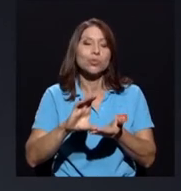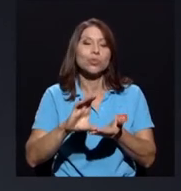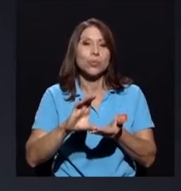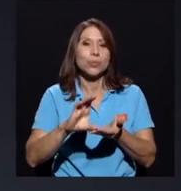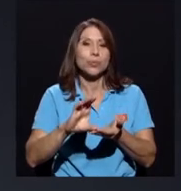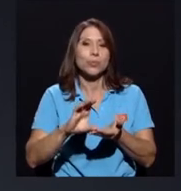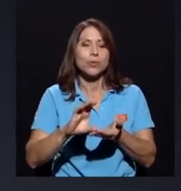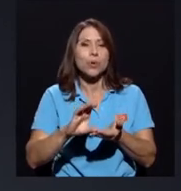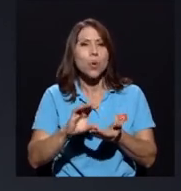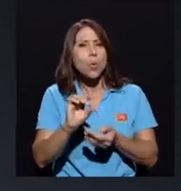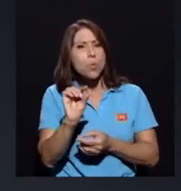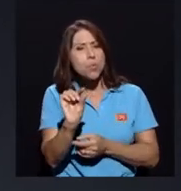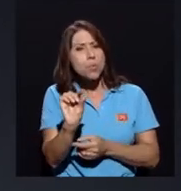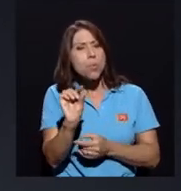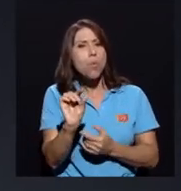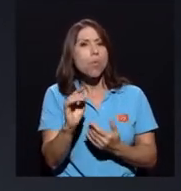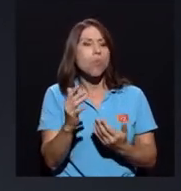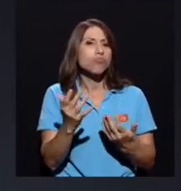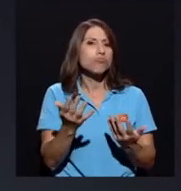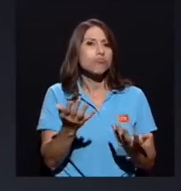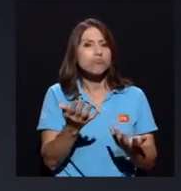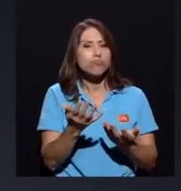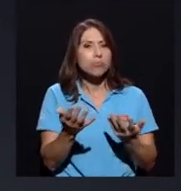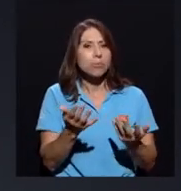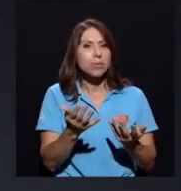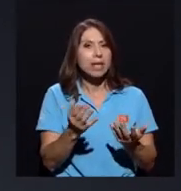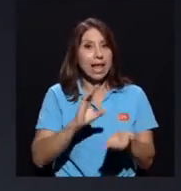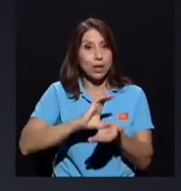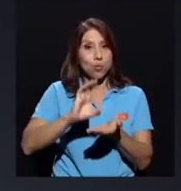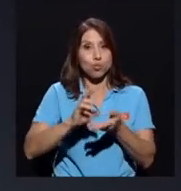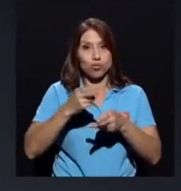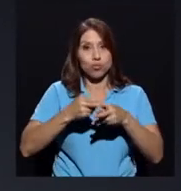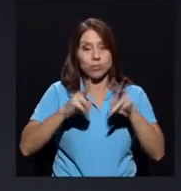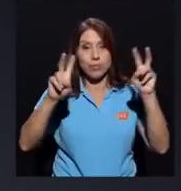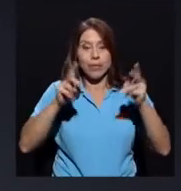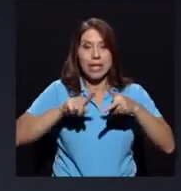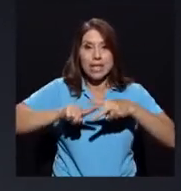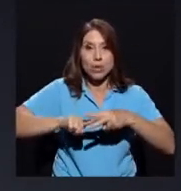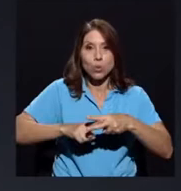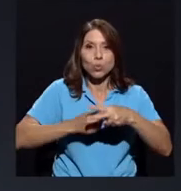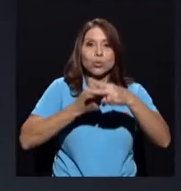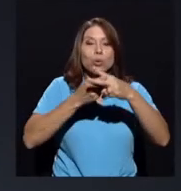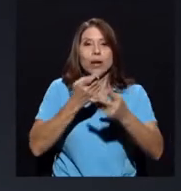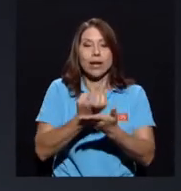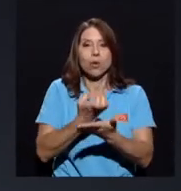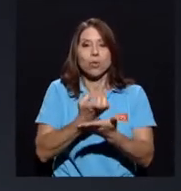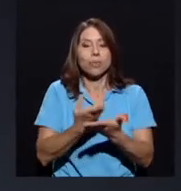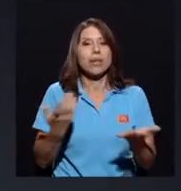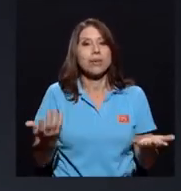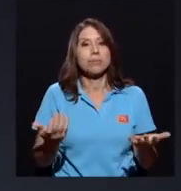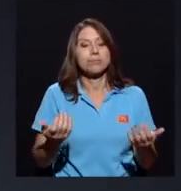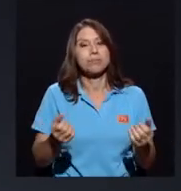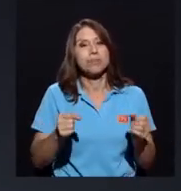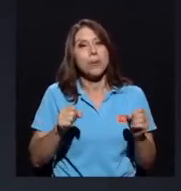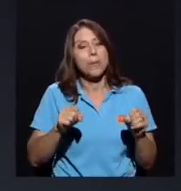poco al curso de instrucción a la economía podría haber sido